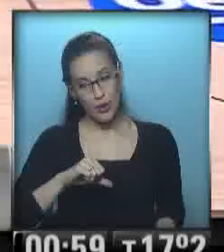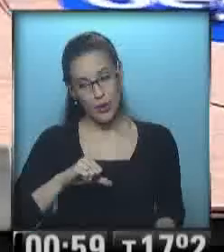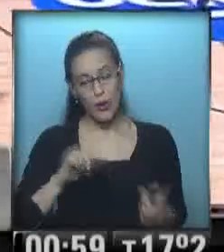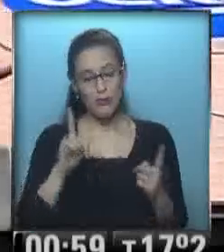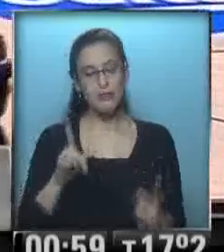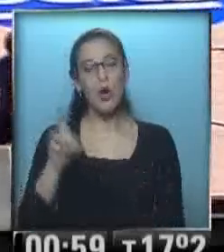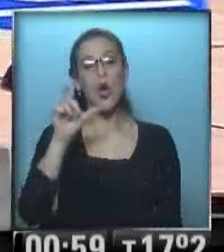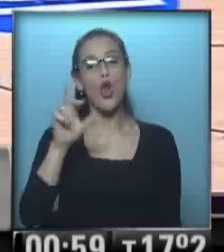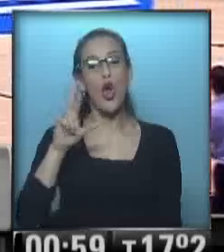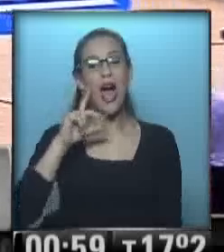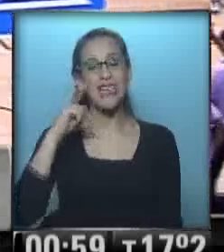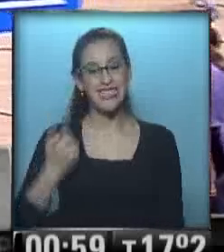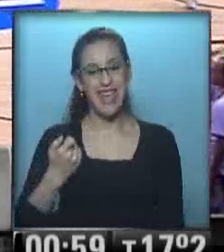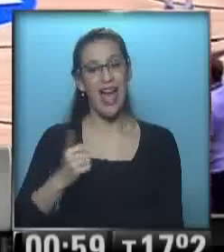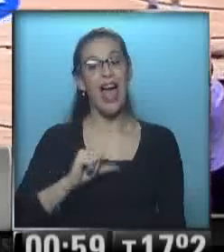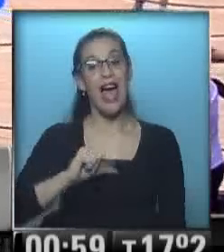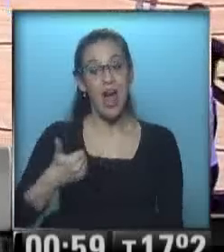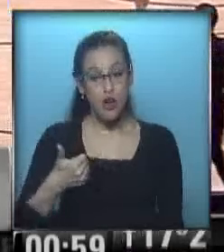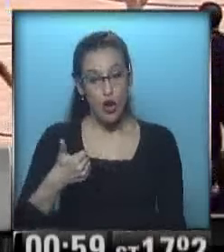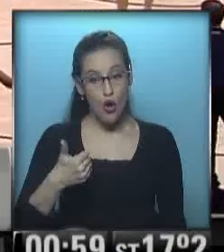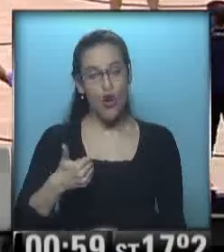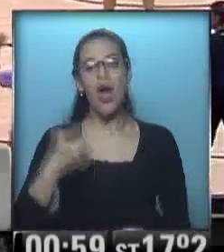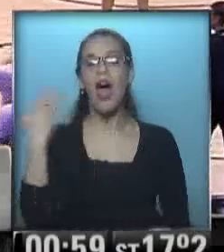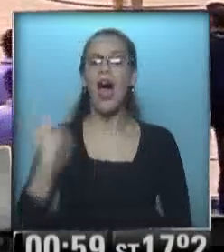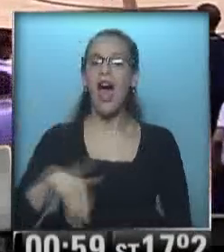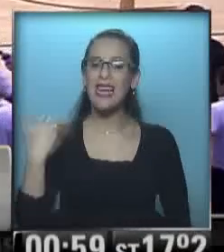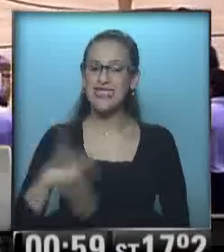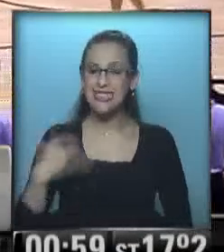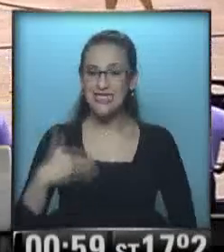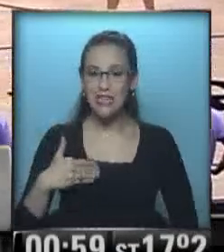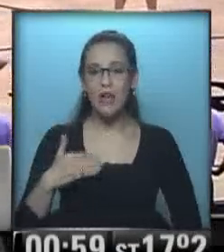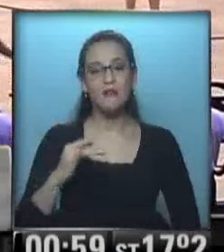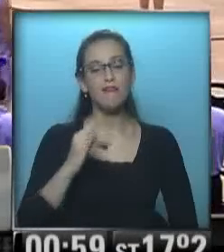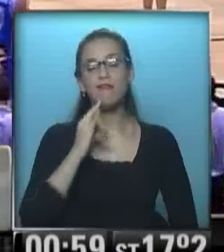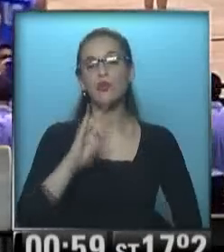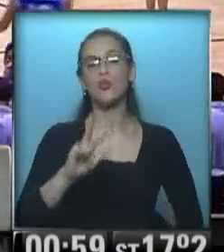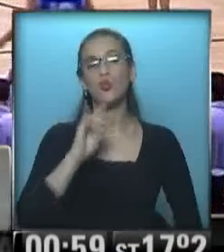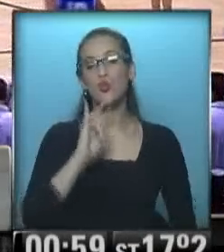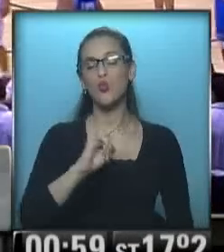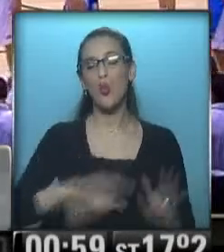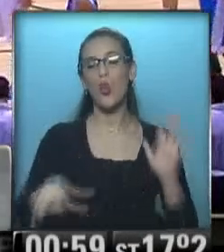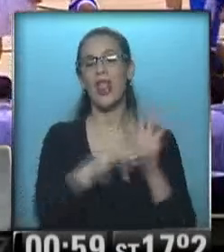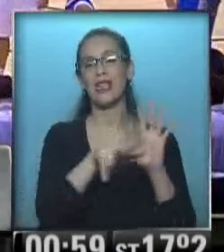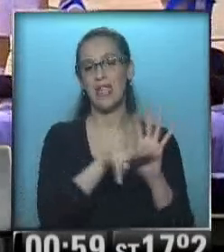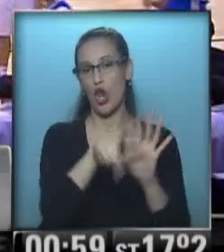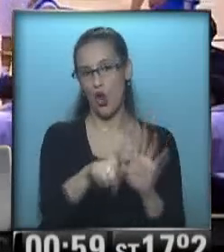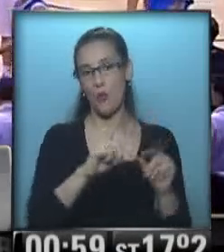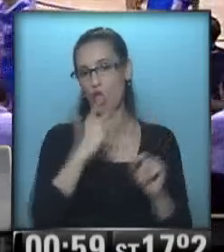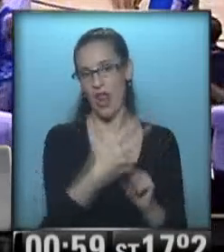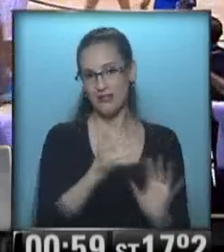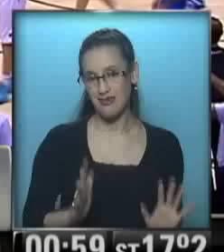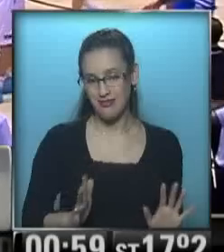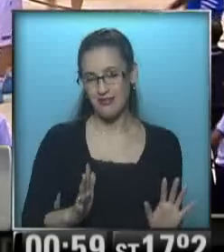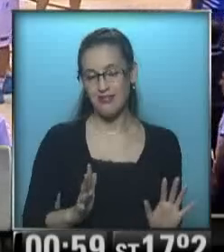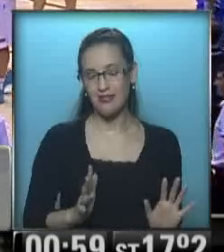a Puerto Rico y se quedó con el segundo lugar, Argentina finalizó tercera en su zona. Esto hace que más allá de este partido que ha